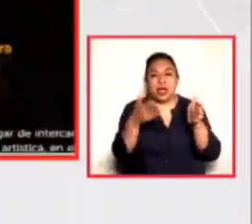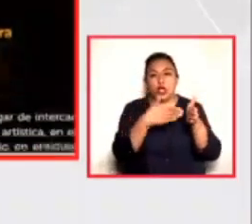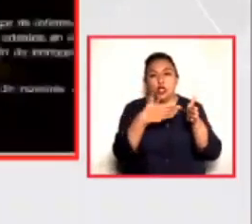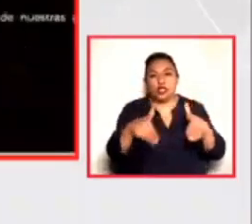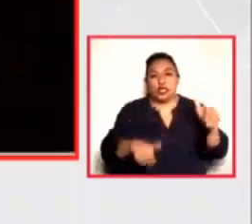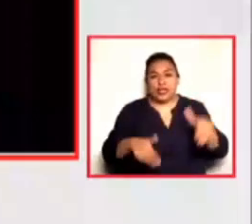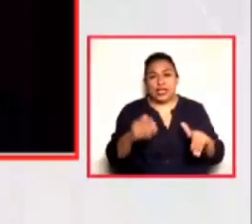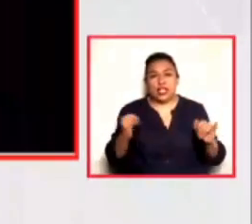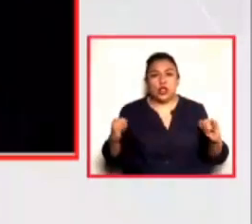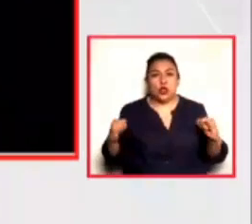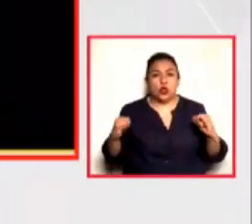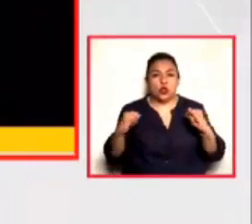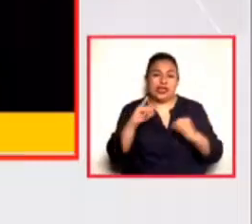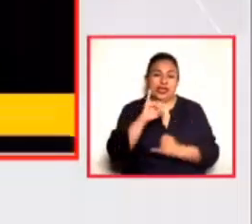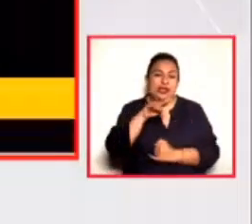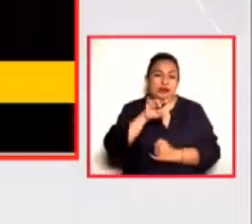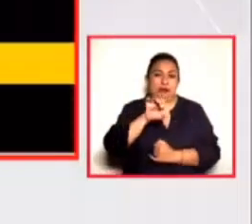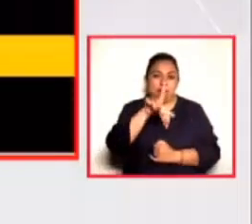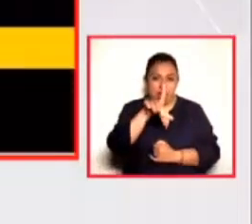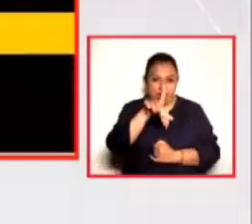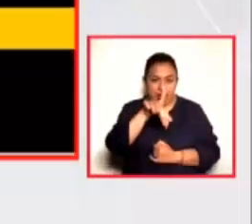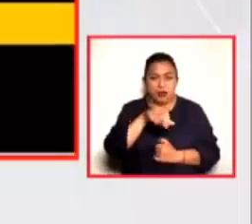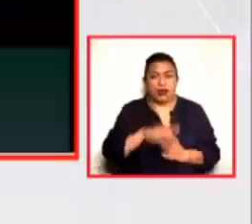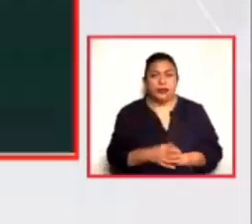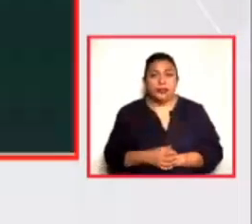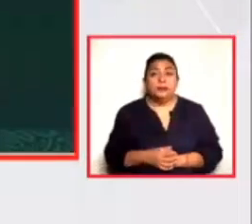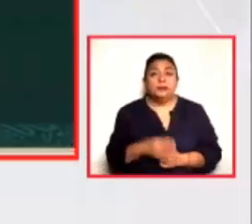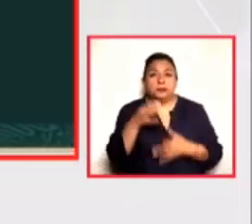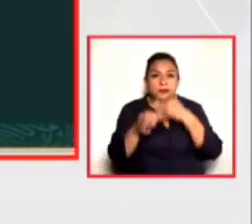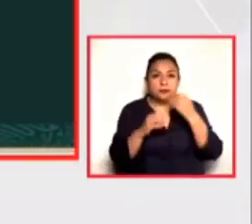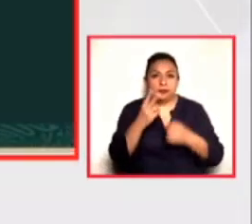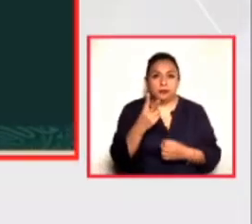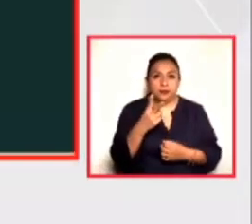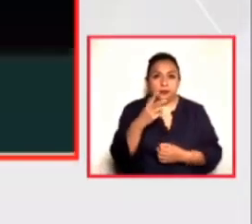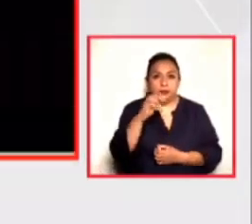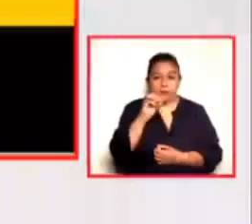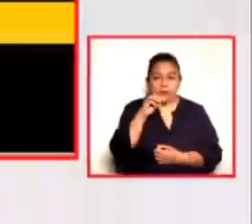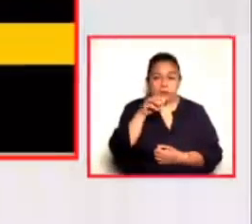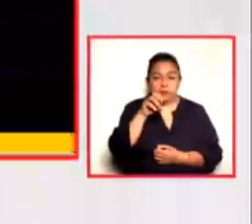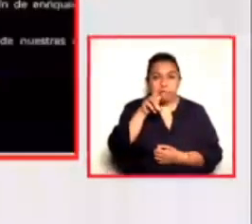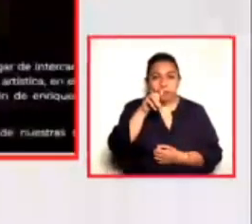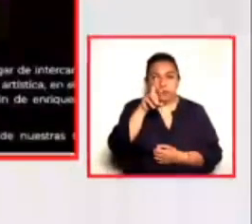Nacional de Bellas Artes y Literatura. Noticias 22, Omar Vera.